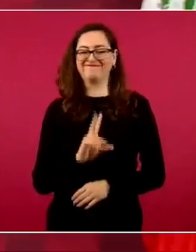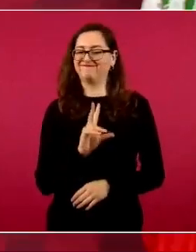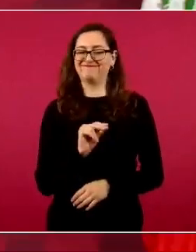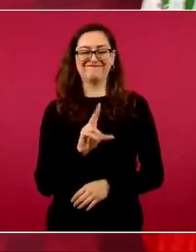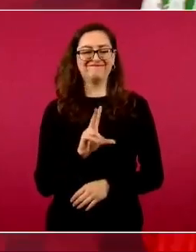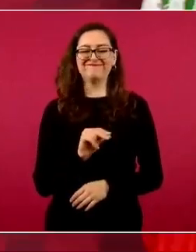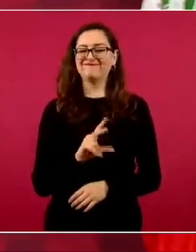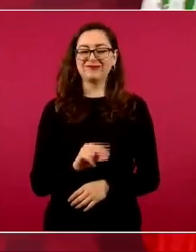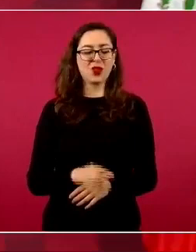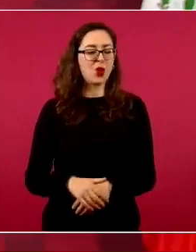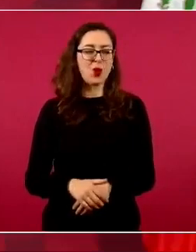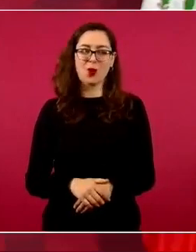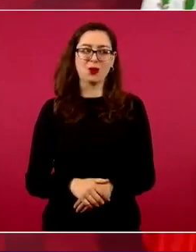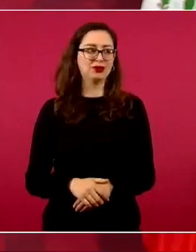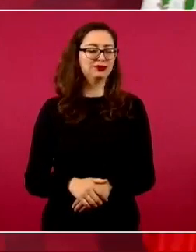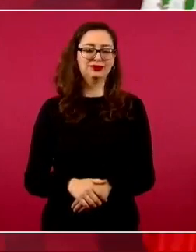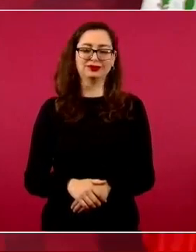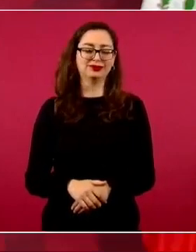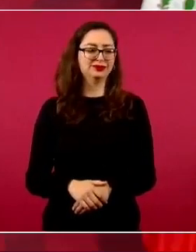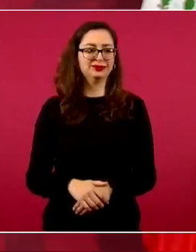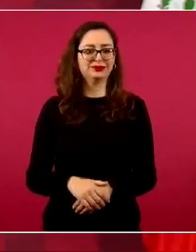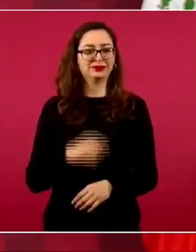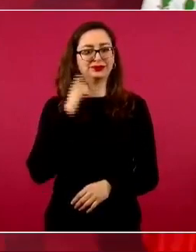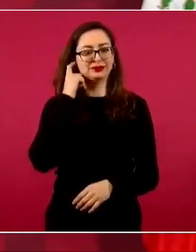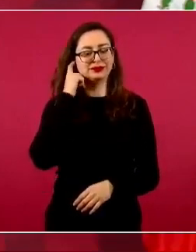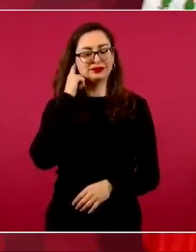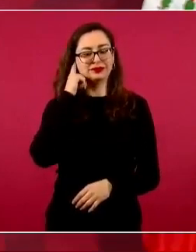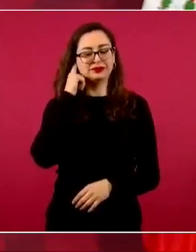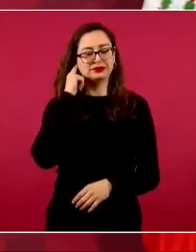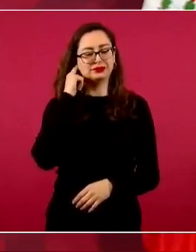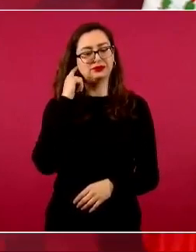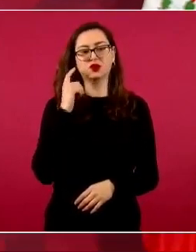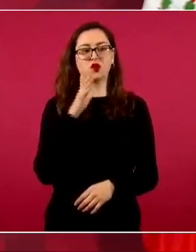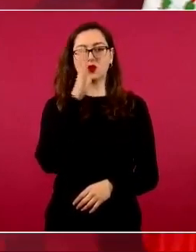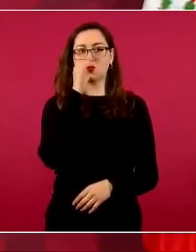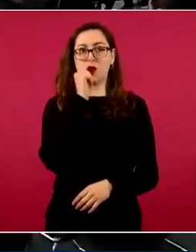por conveniencia. Pero ¿qué sucedió